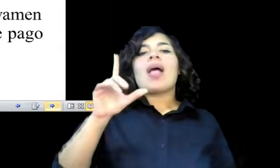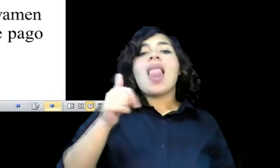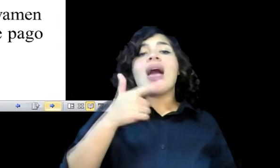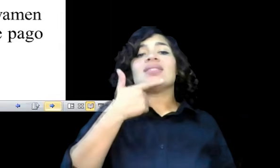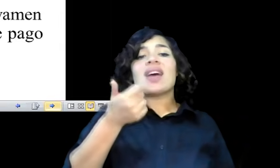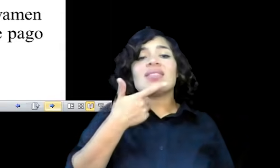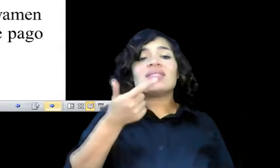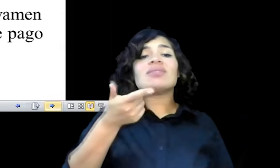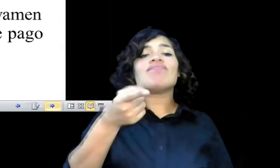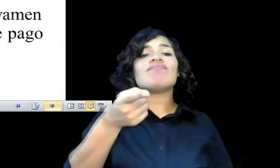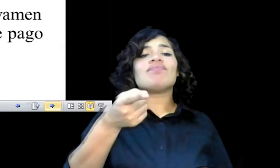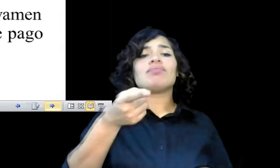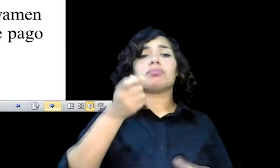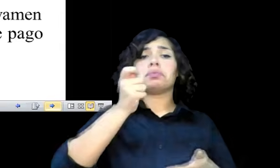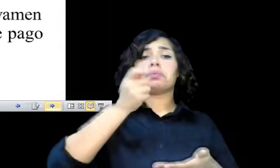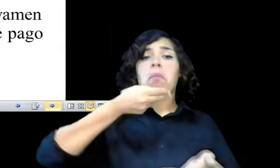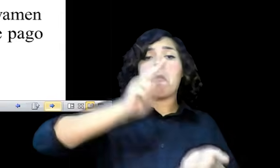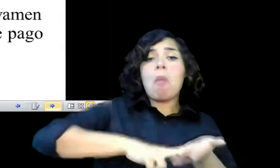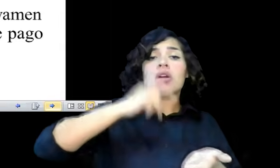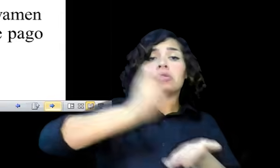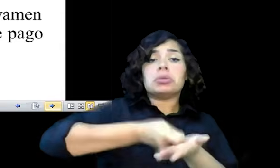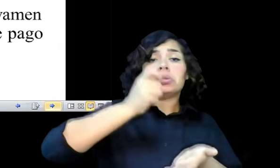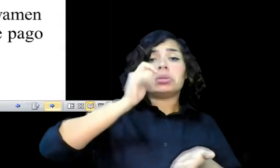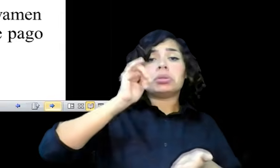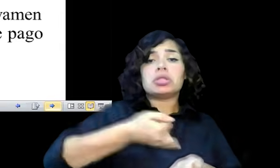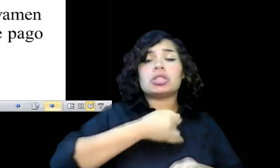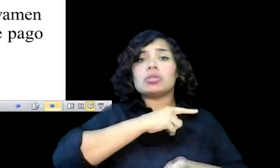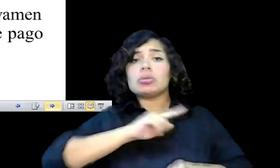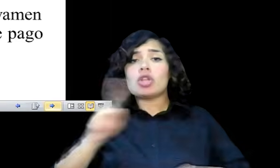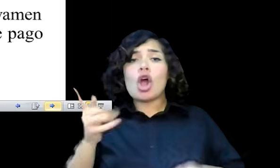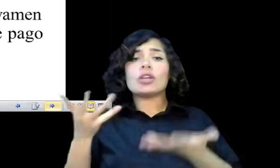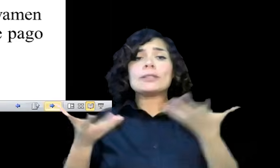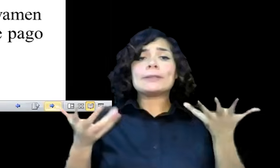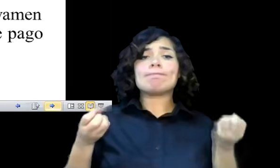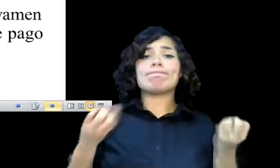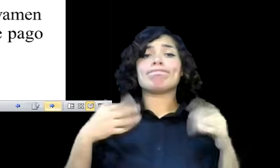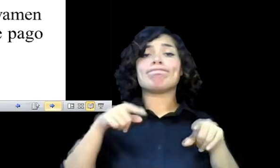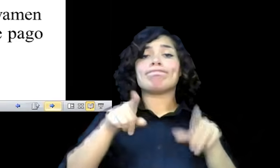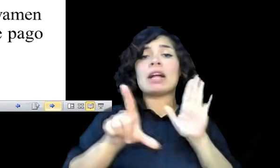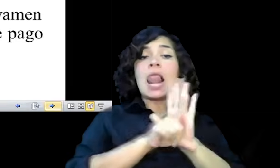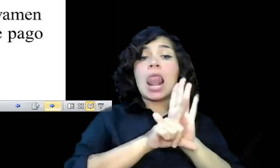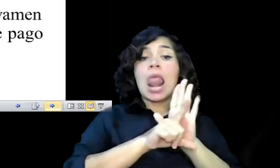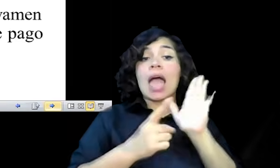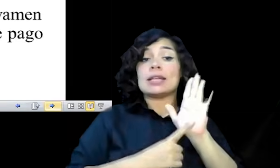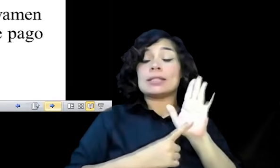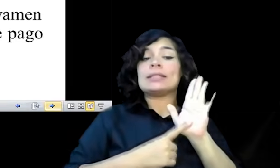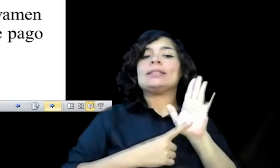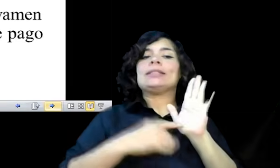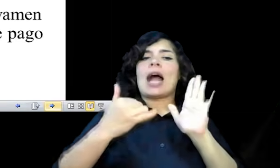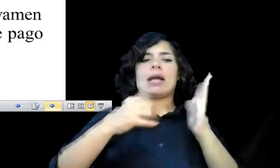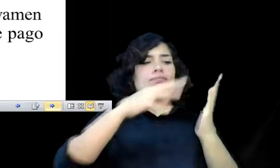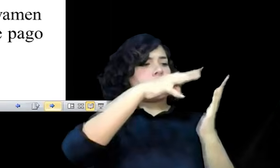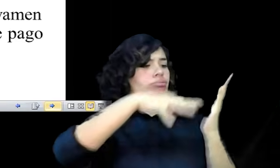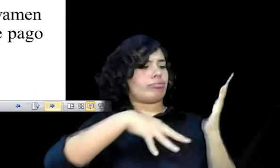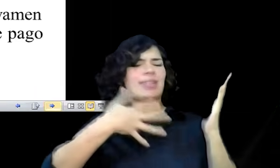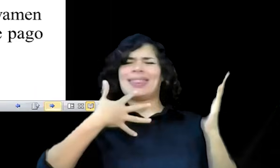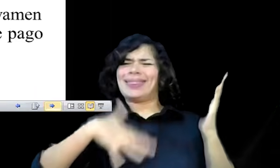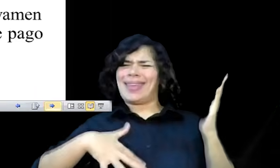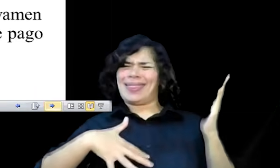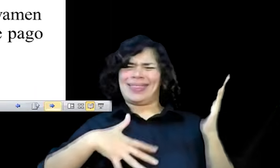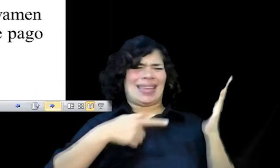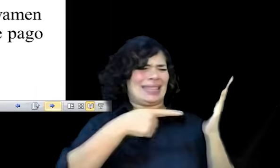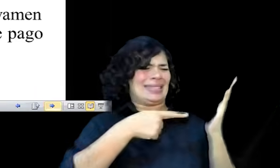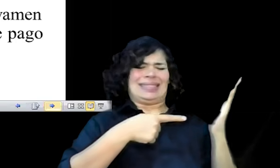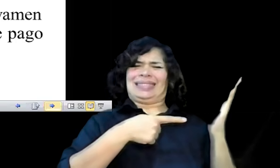están incluidas en la 19.550 y la ley, por ese criterio de interpretación literal de la norma,